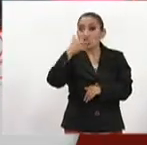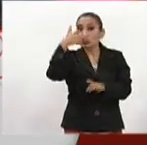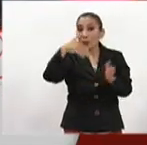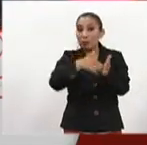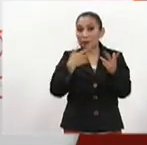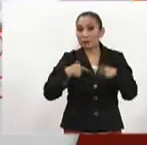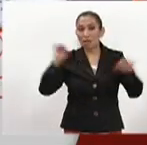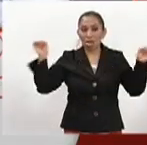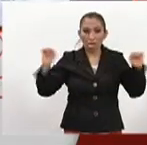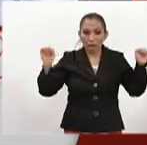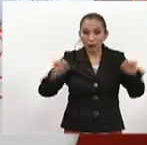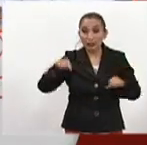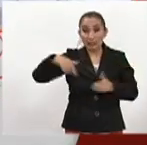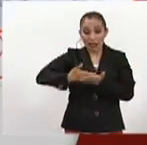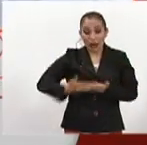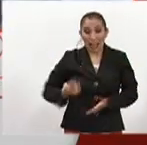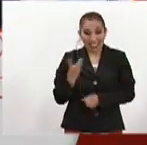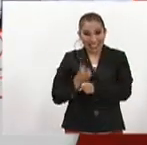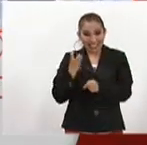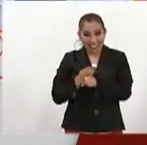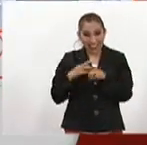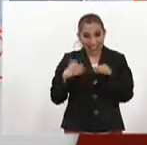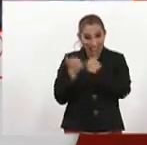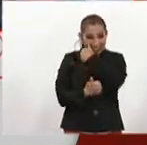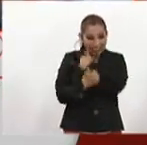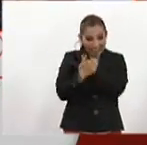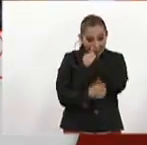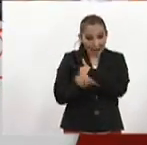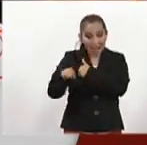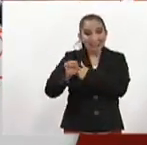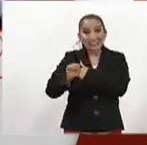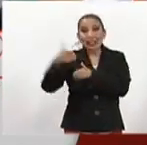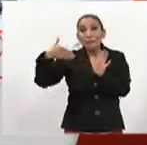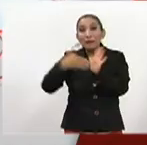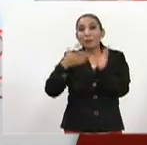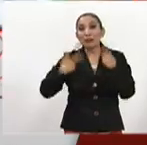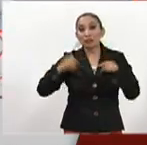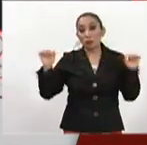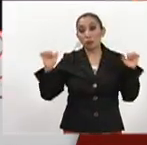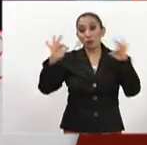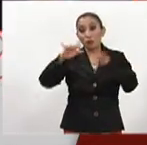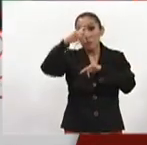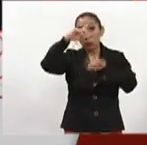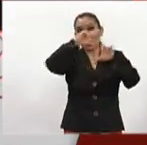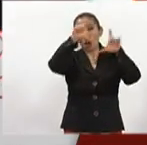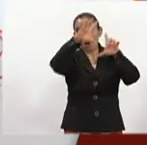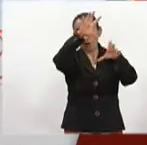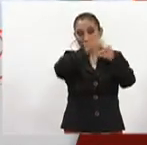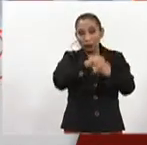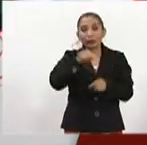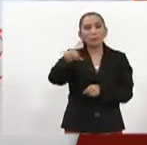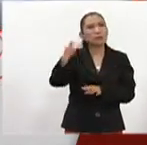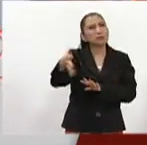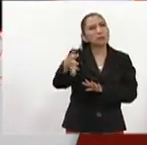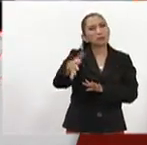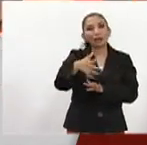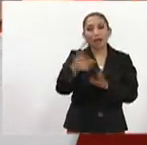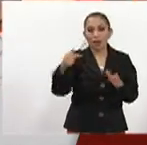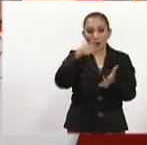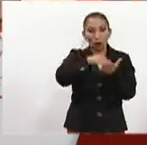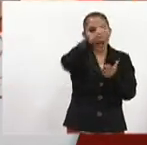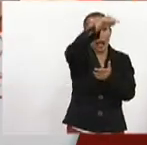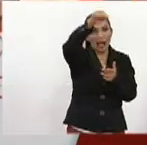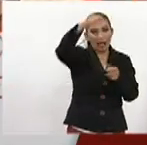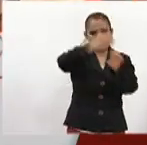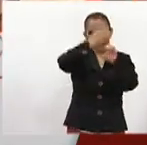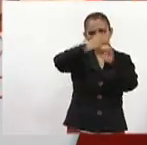28,000 corredores, y en esta ocasión vamos a tener 60,000 corredores a nivel nacional. Vamos a tener por lo menos una sede en cada